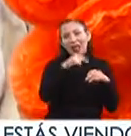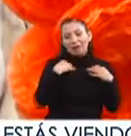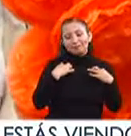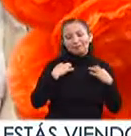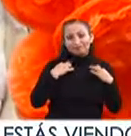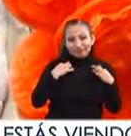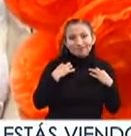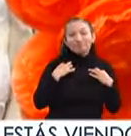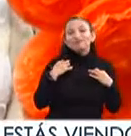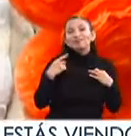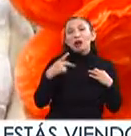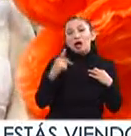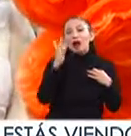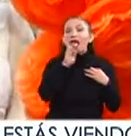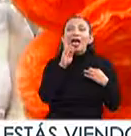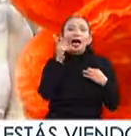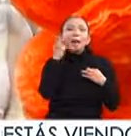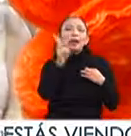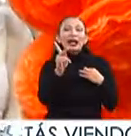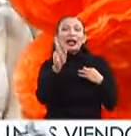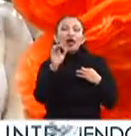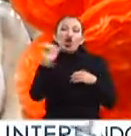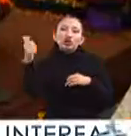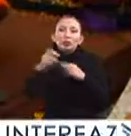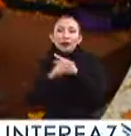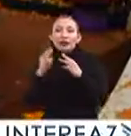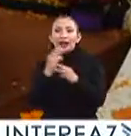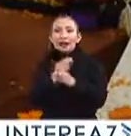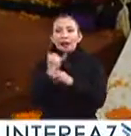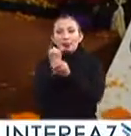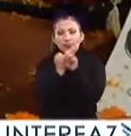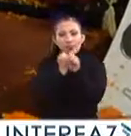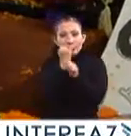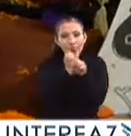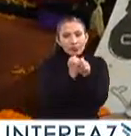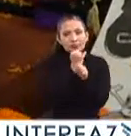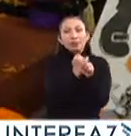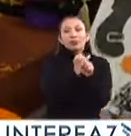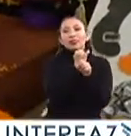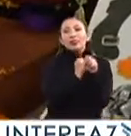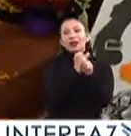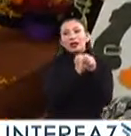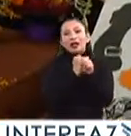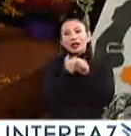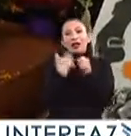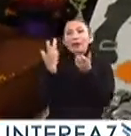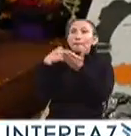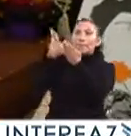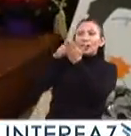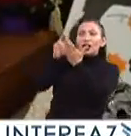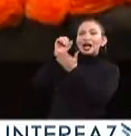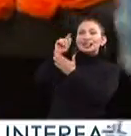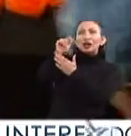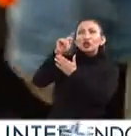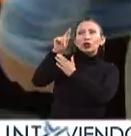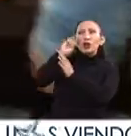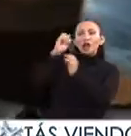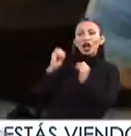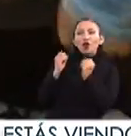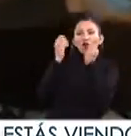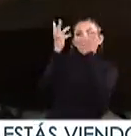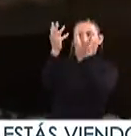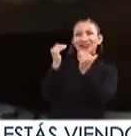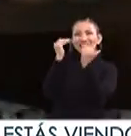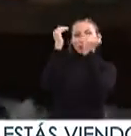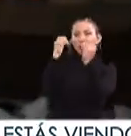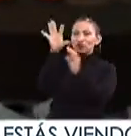eso, pero quise probar con otros materiales. Investigué la pintura de Saturnino, me encantó la ofrenda